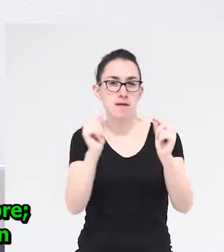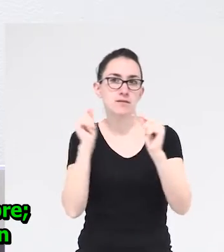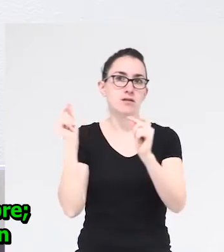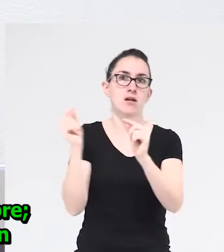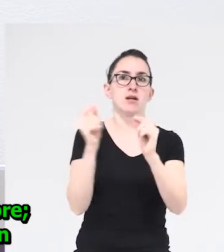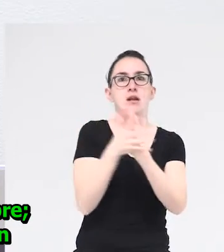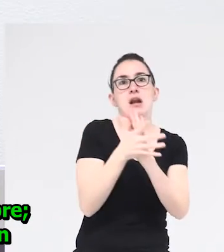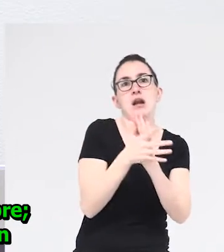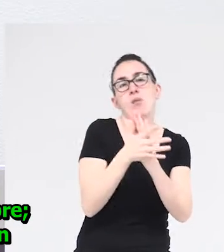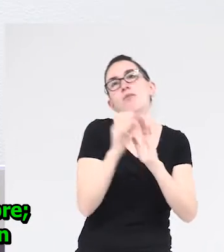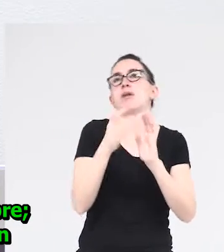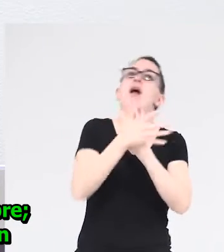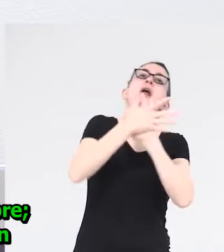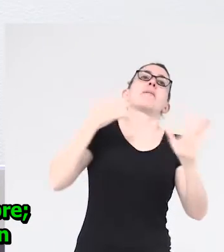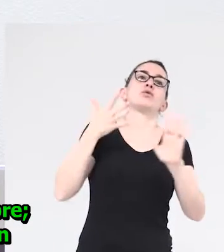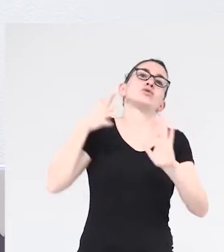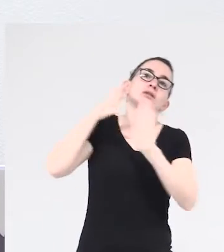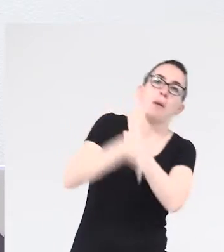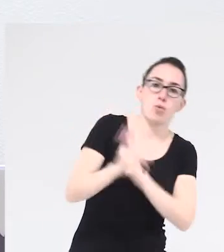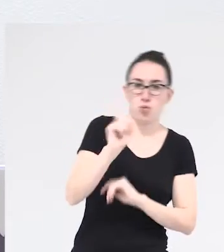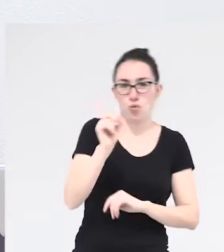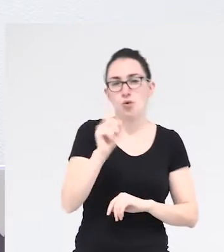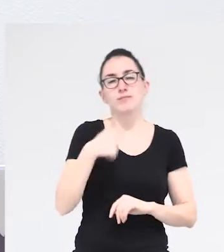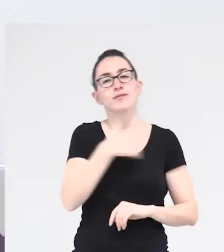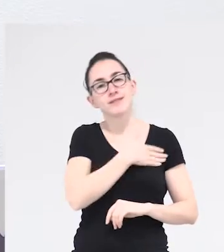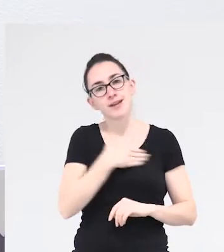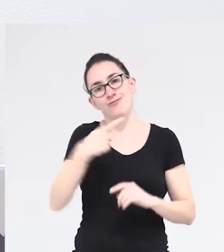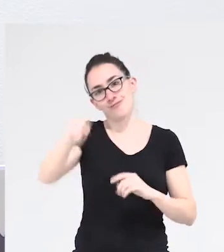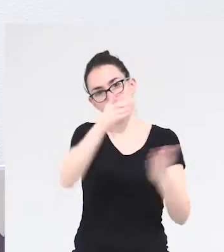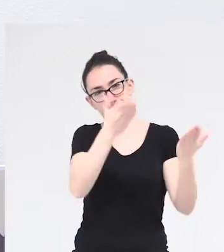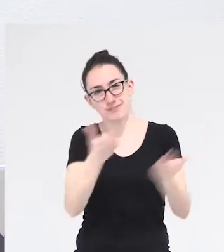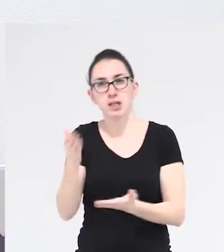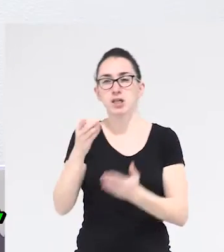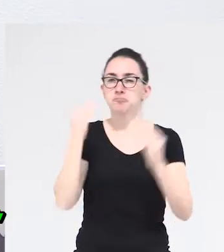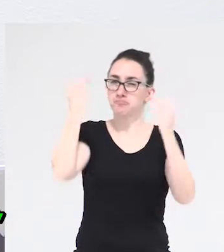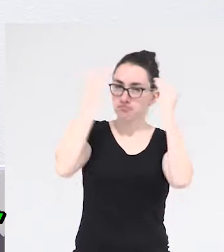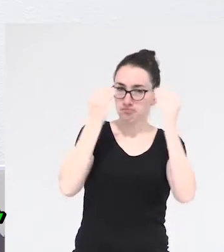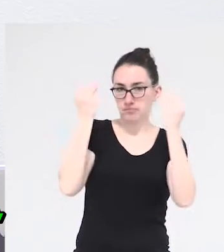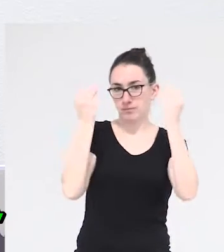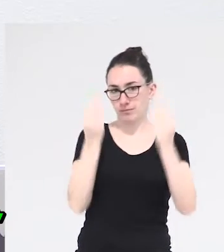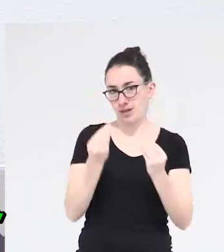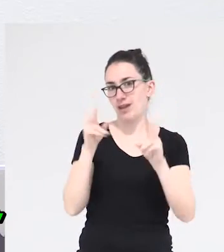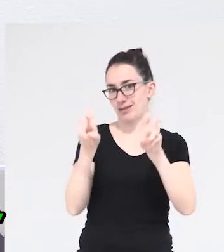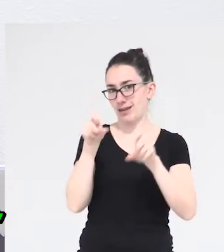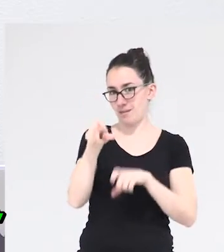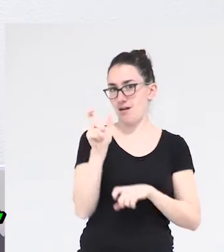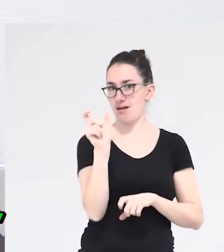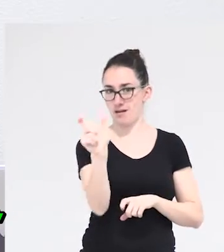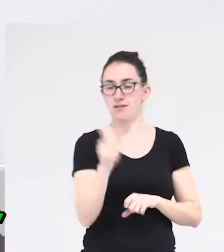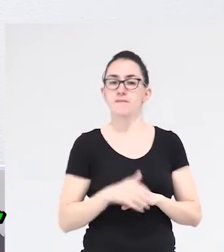apresuradamente, o no siempre, pero me refiero a que la invitación también es a que pensemos un poco alrededor de esto, ¿no? Y el lugar que estamos